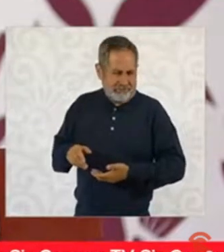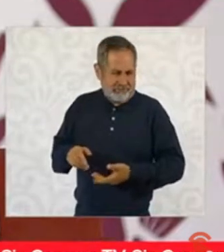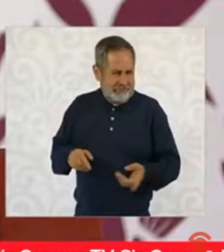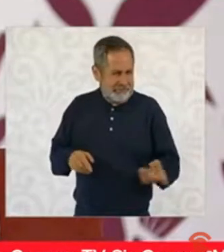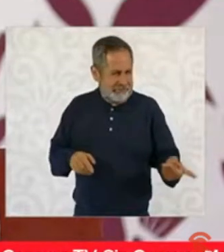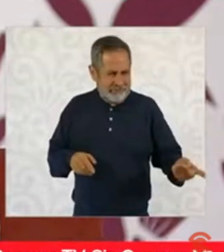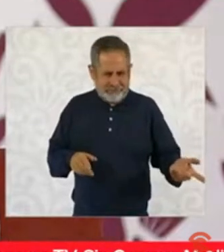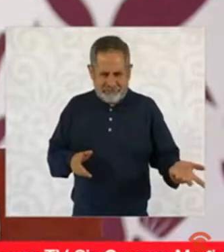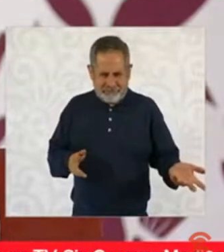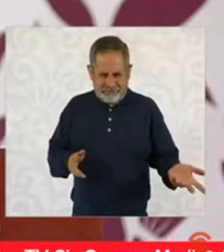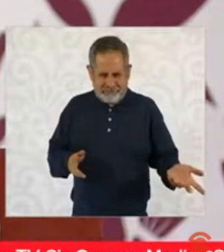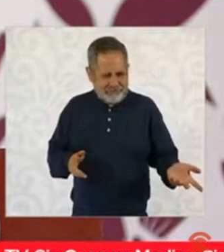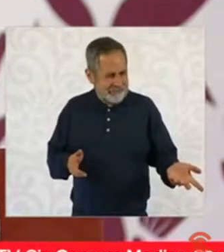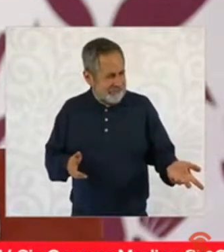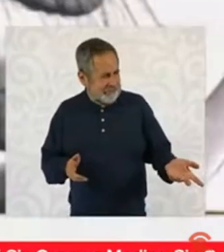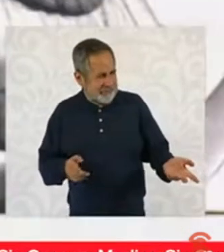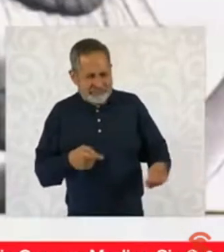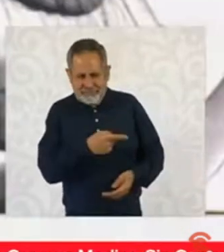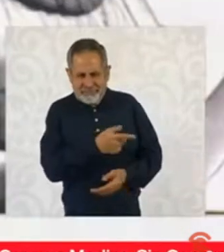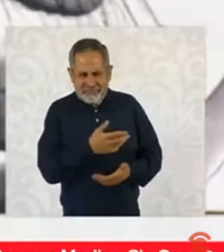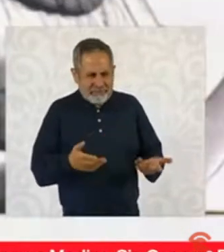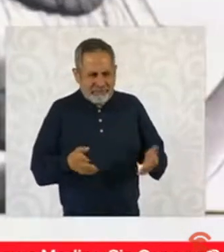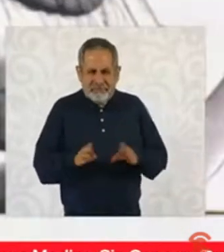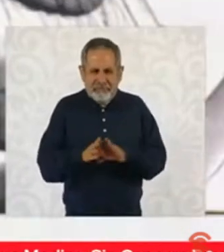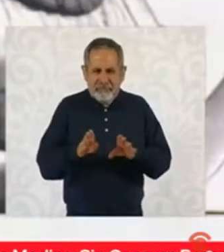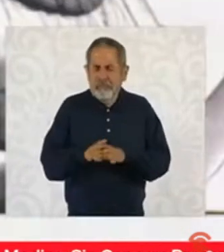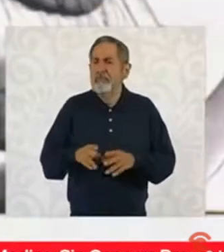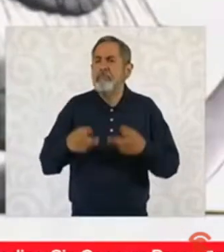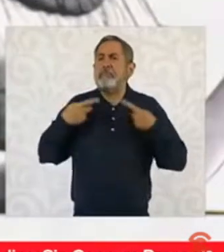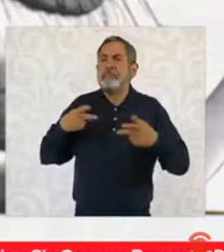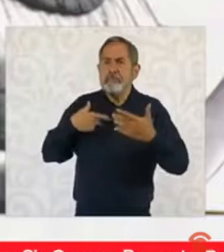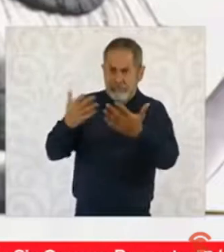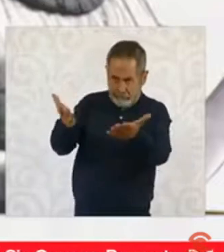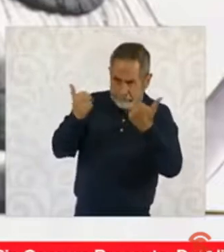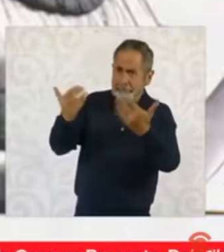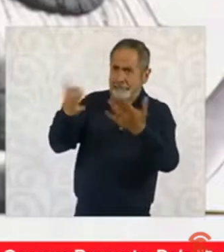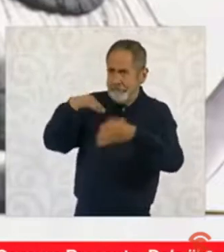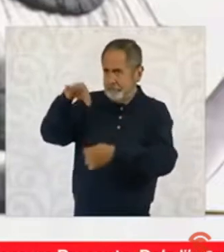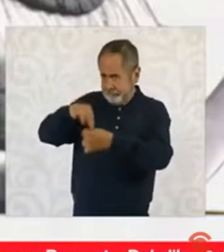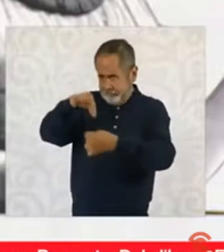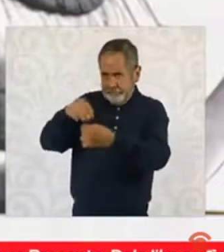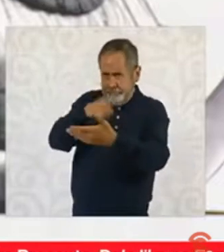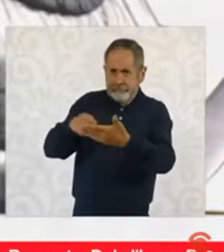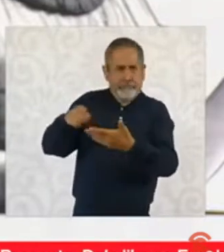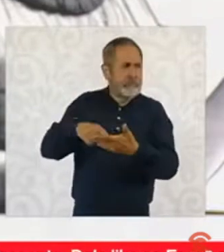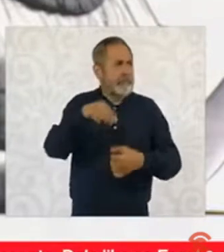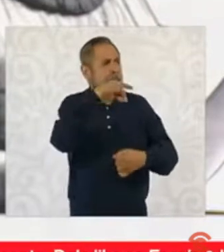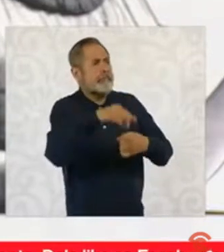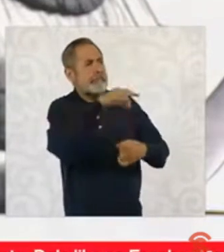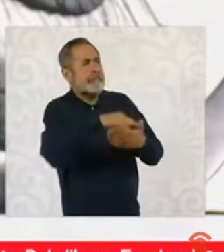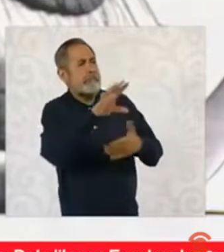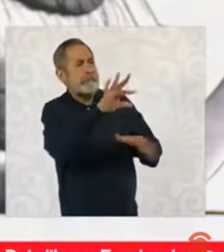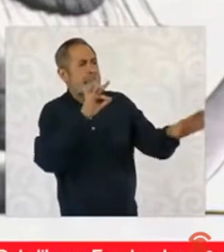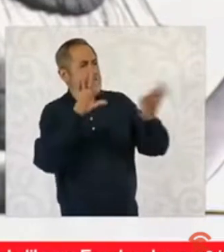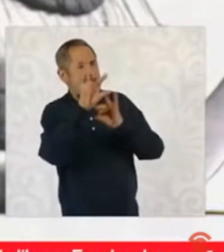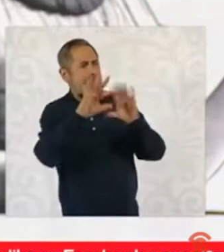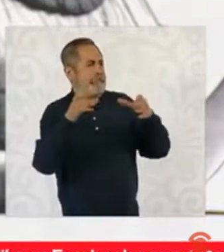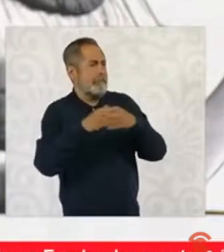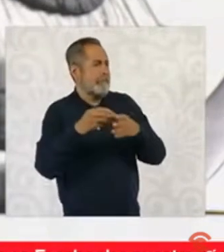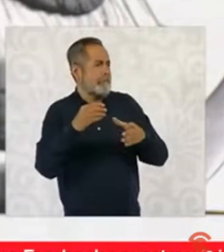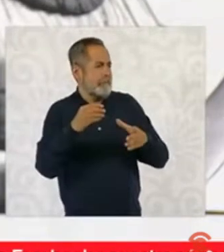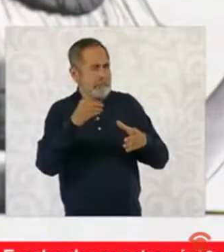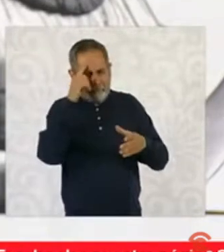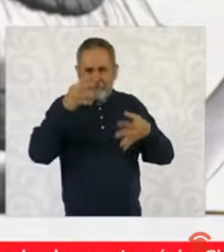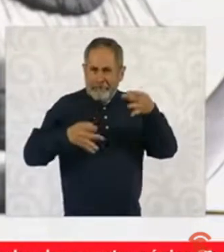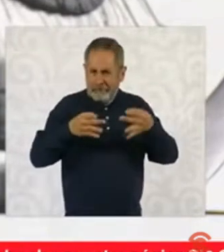¿Es autoritario llamar al pueblo de México a votar por el Poder Judicial?